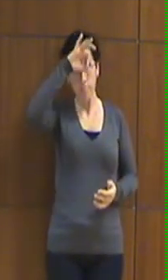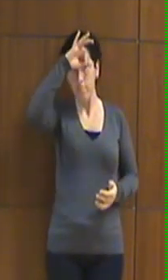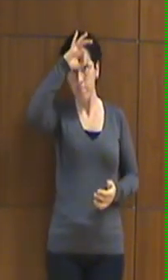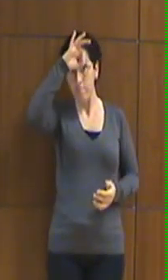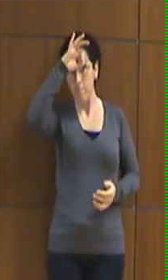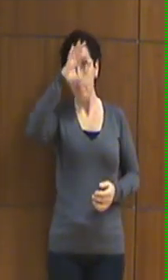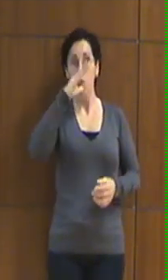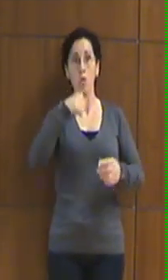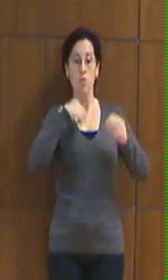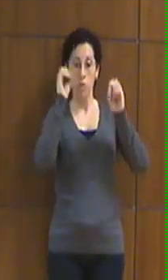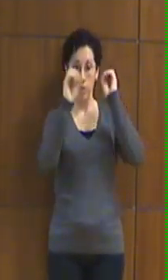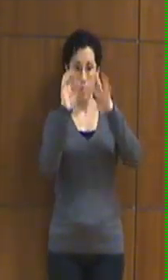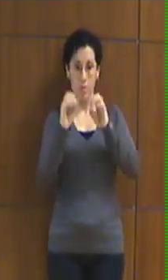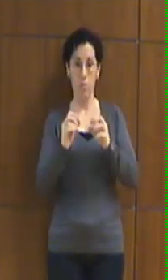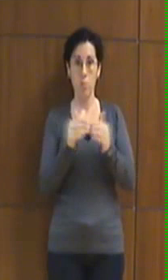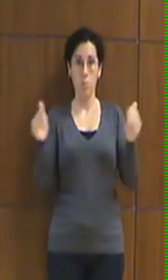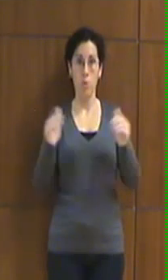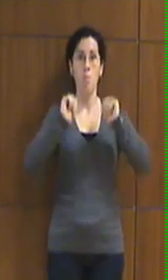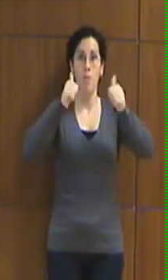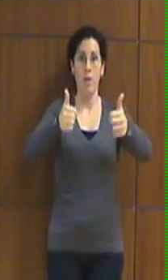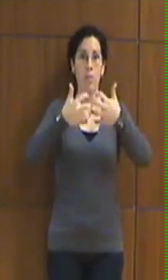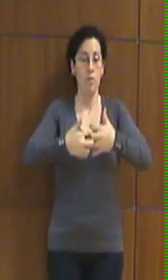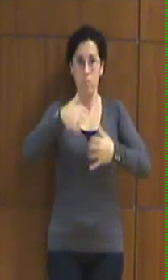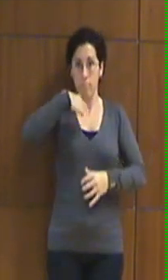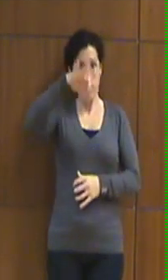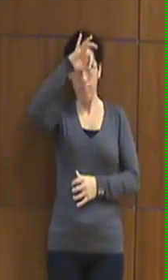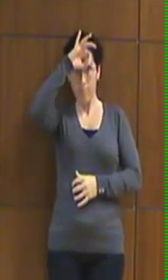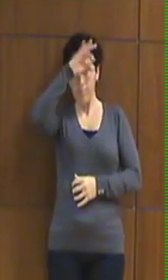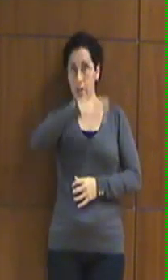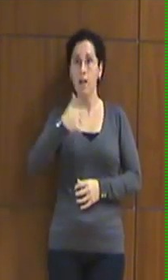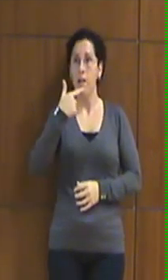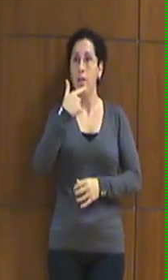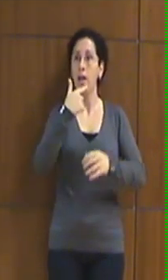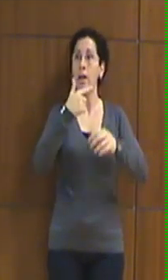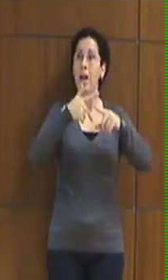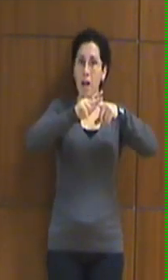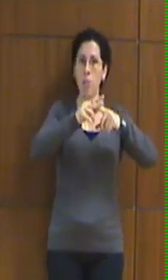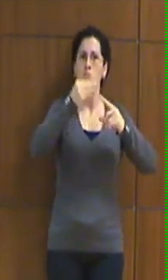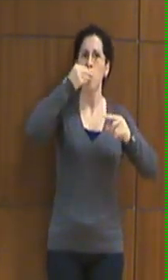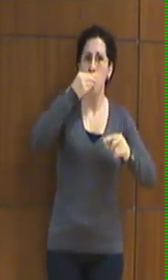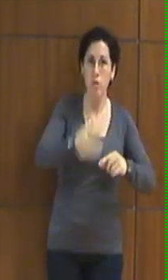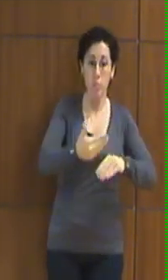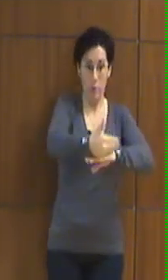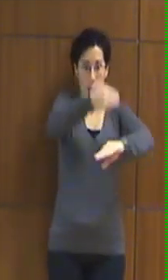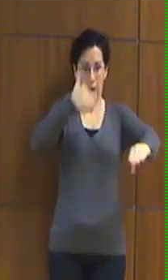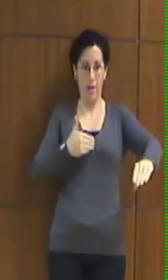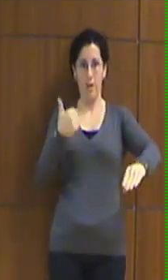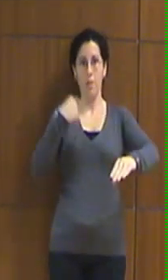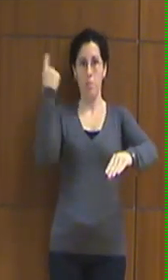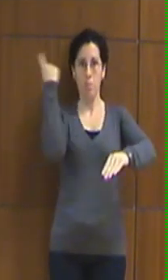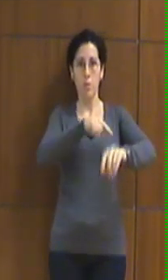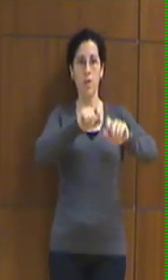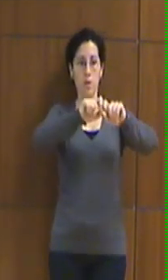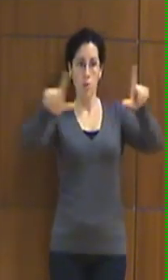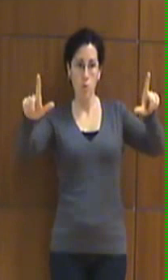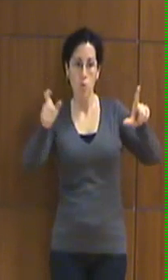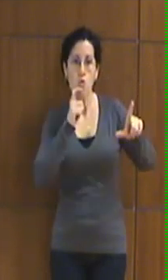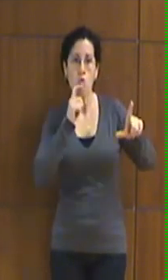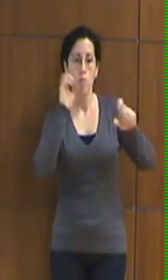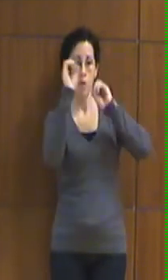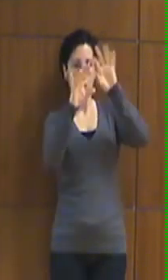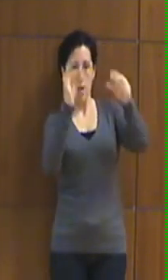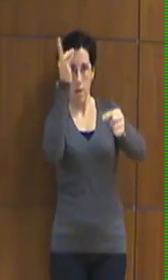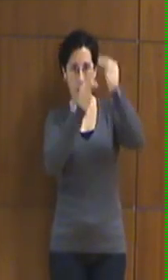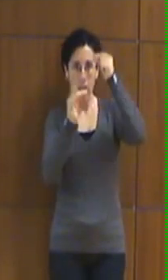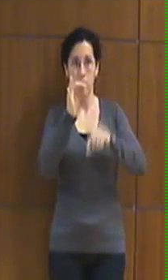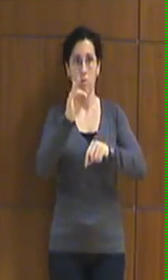puedo parametrizarlo. Sí, la herramienta será fantástica una vez que estéis navegando en ella, pero si no puedo usarla, si no puedo encenderlo, si no puedo parametrizarlo yo,